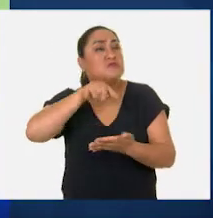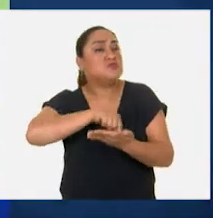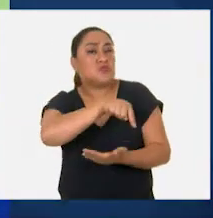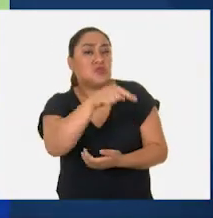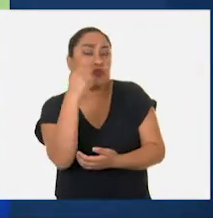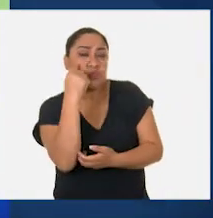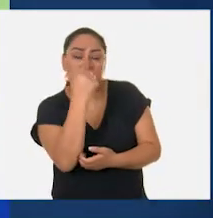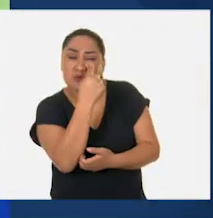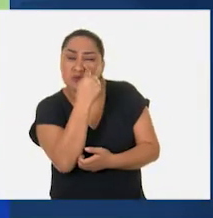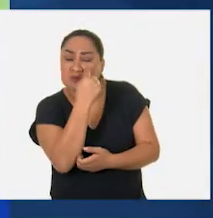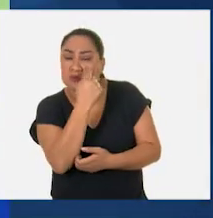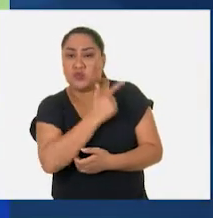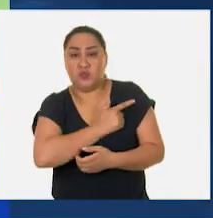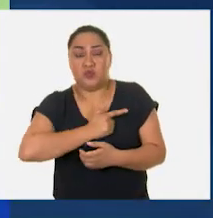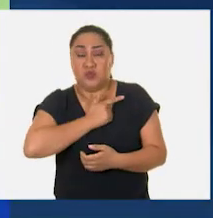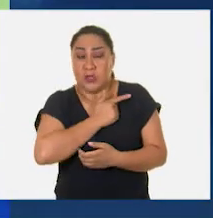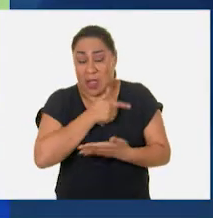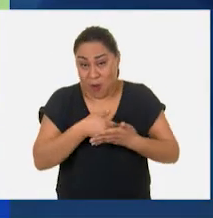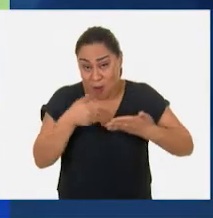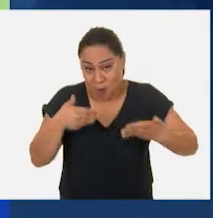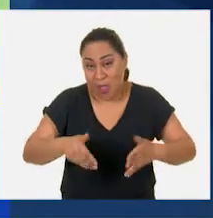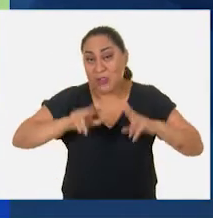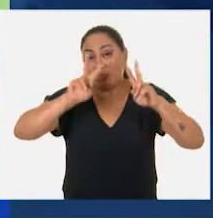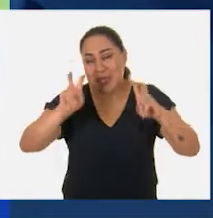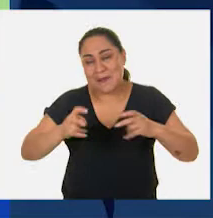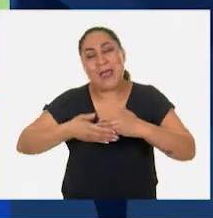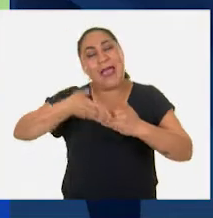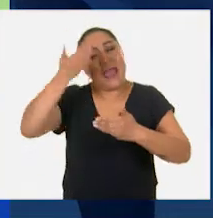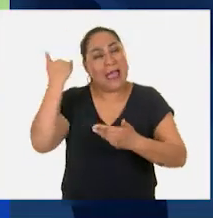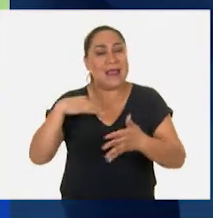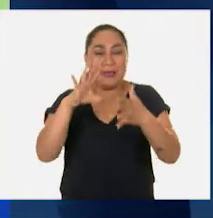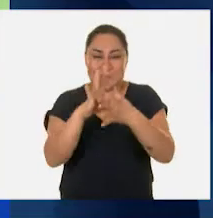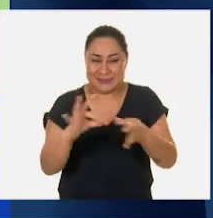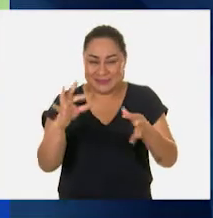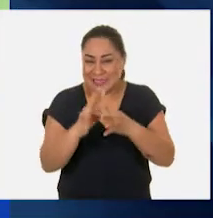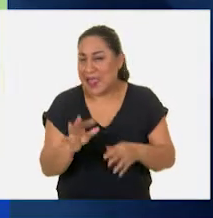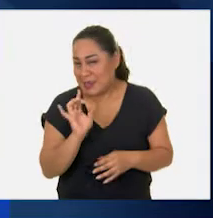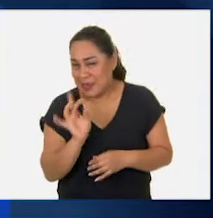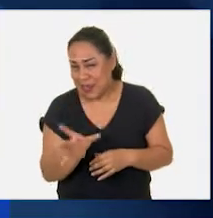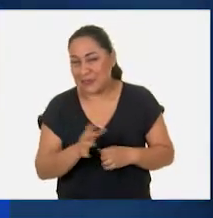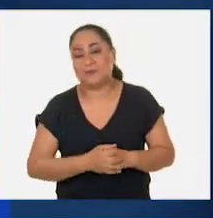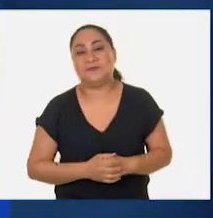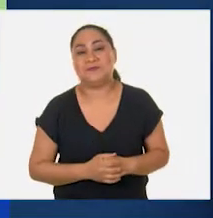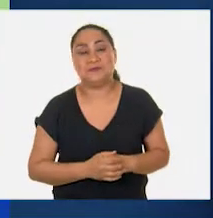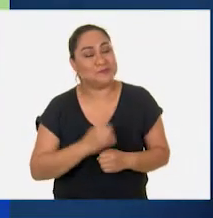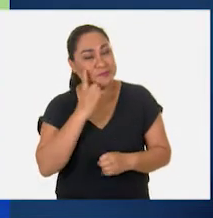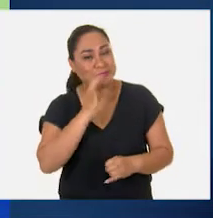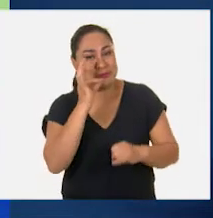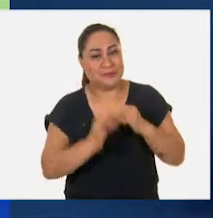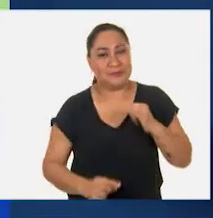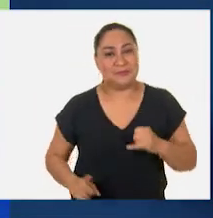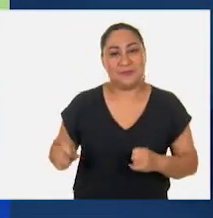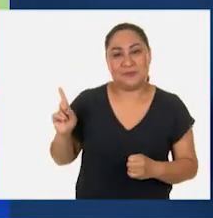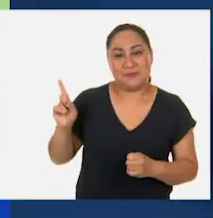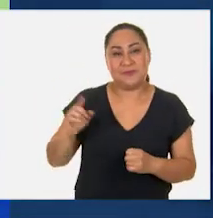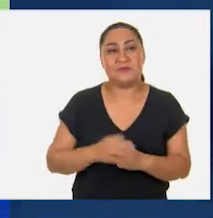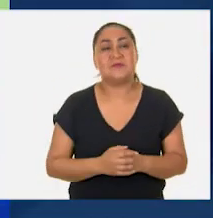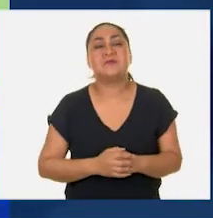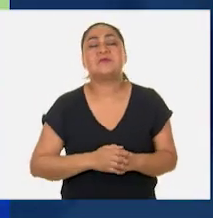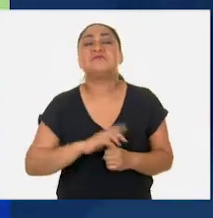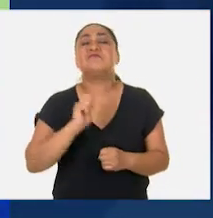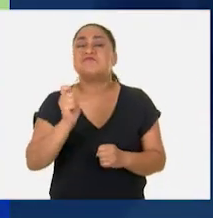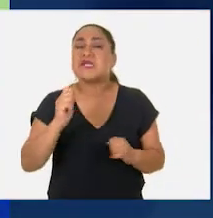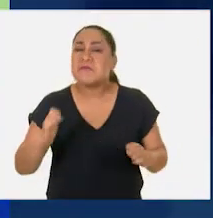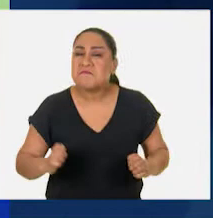prefieran ha sido uno de los temas que ya hemos visto en estas clases. Pero bueno, vamos por la última imagen. Frente a fenómenos naturales